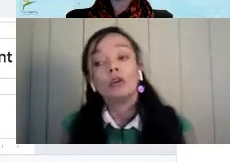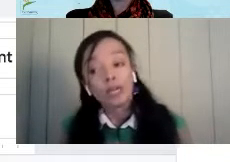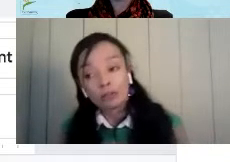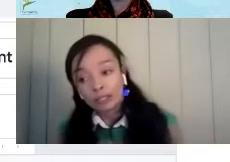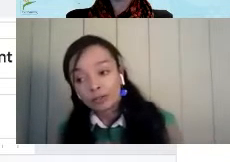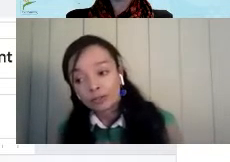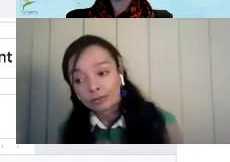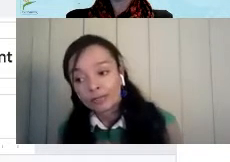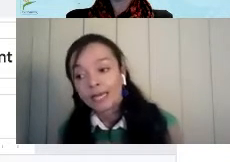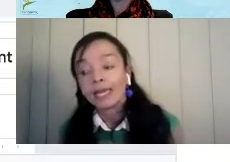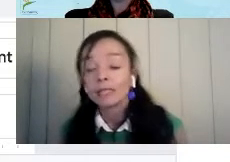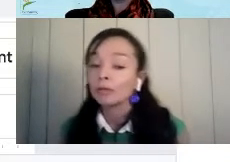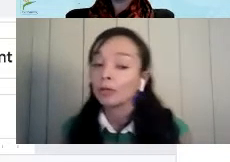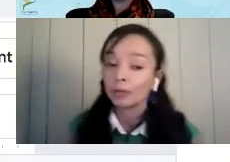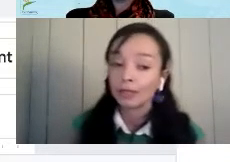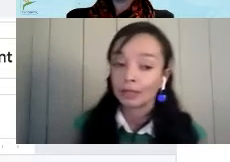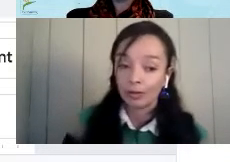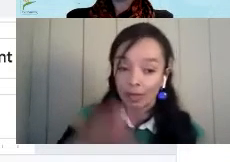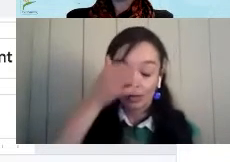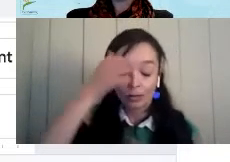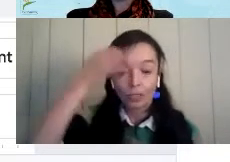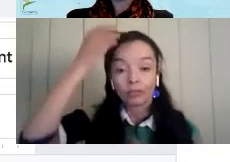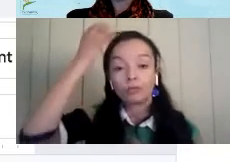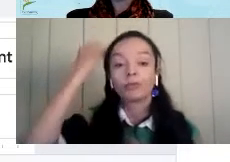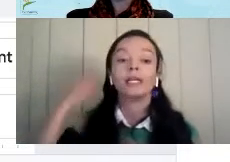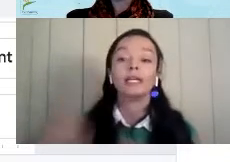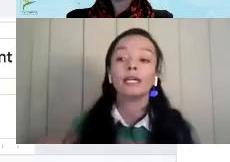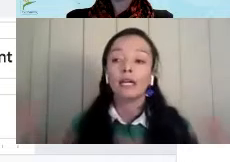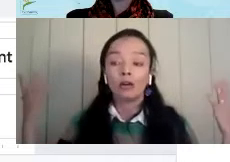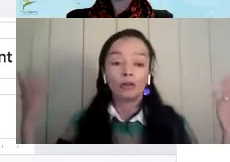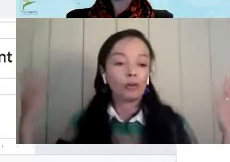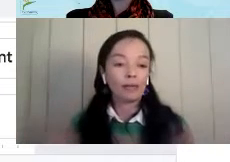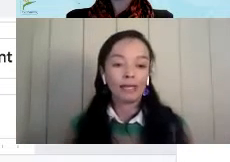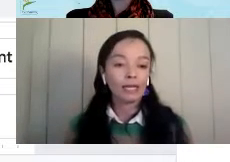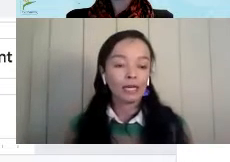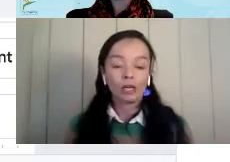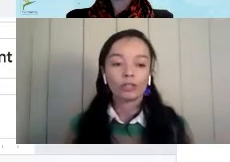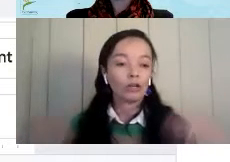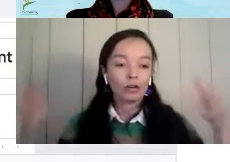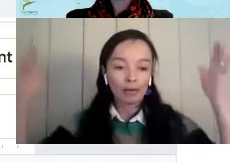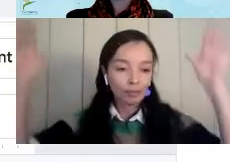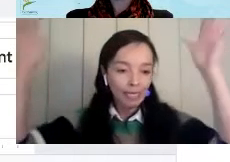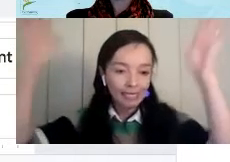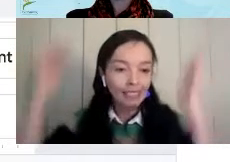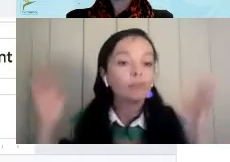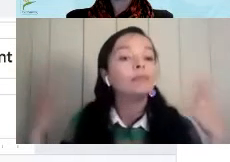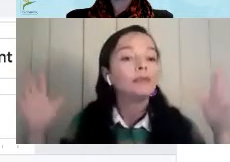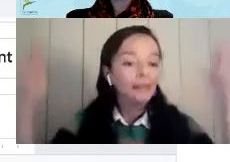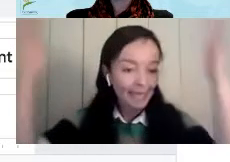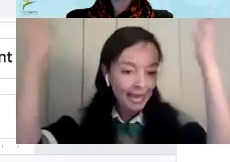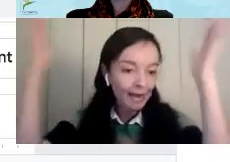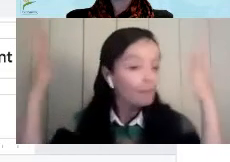Elogia a los niños. Es muy importante elogiar a los niños. ¿Por qué? Normalmente, los elogiamos así.